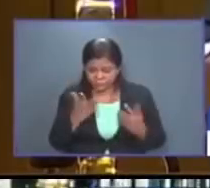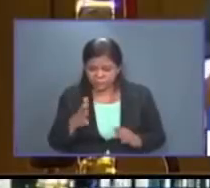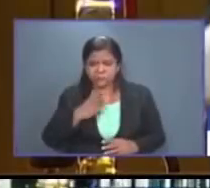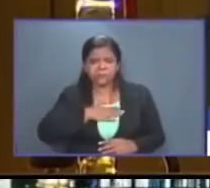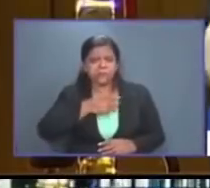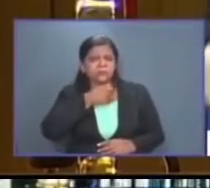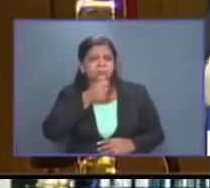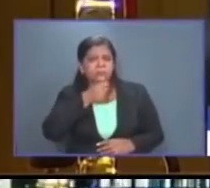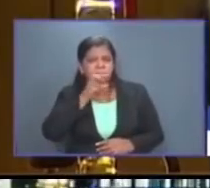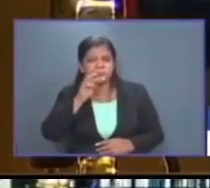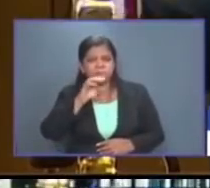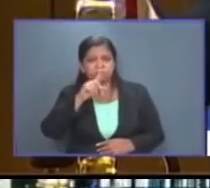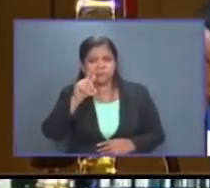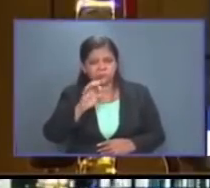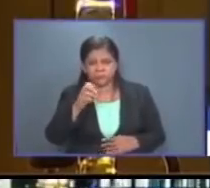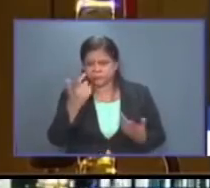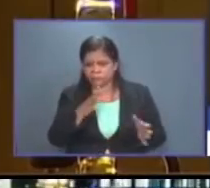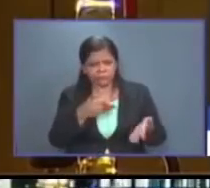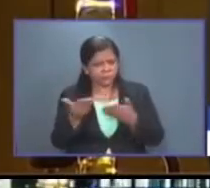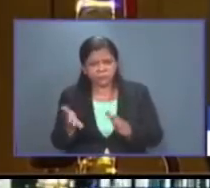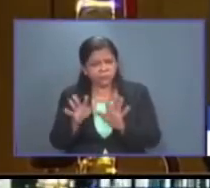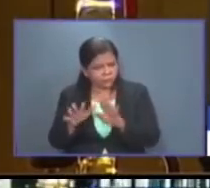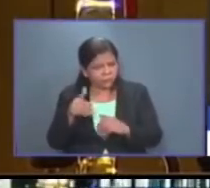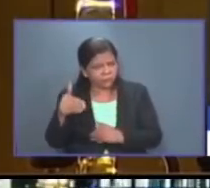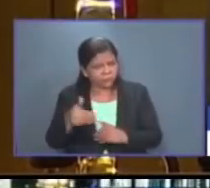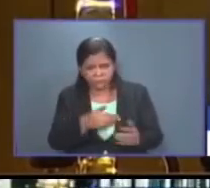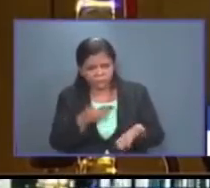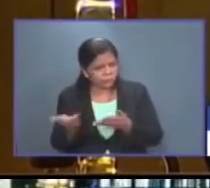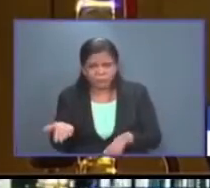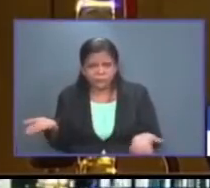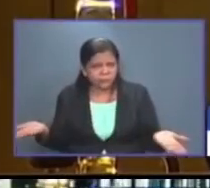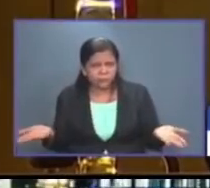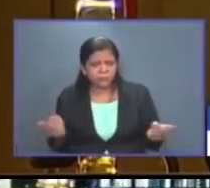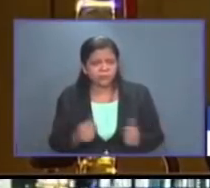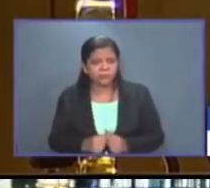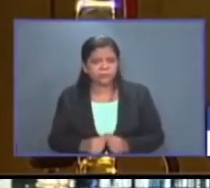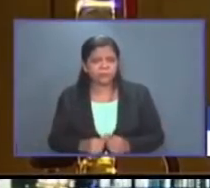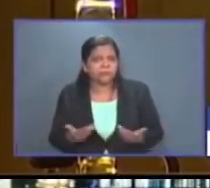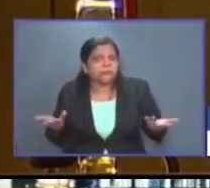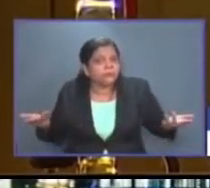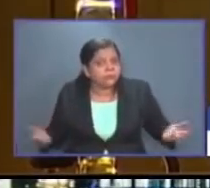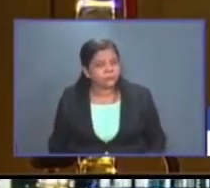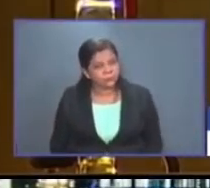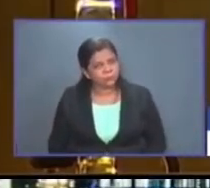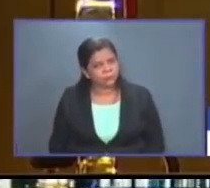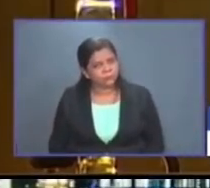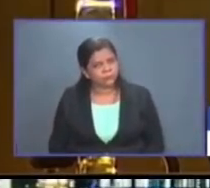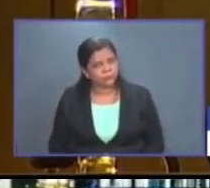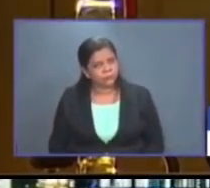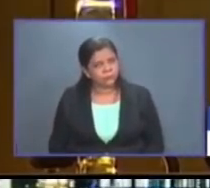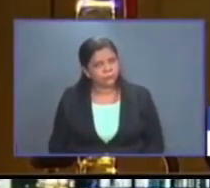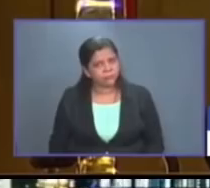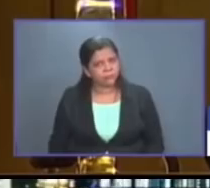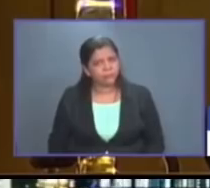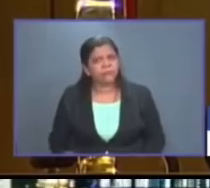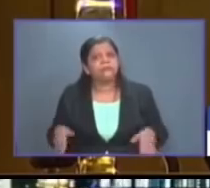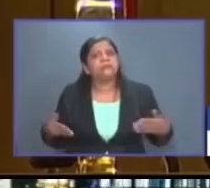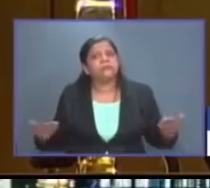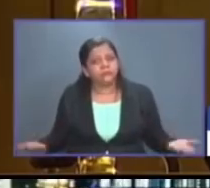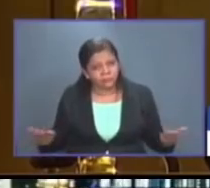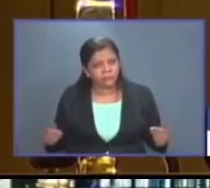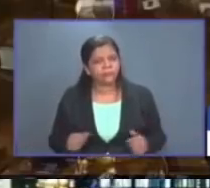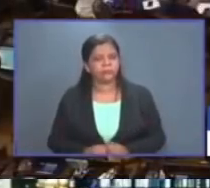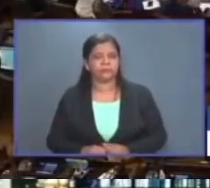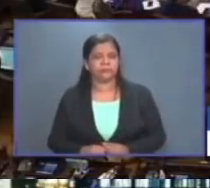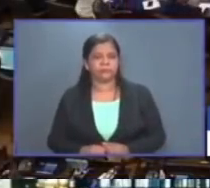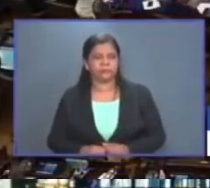ya anda de esquina de esquina que anda de barrio a barrio que anda de casa en casa que anda de medio en medio pidiendo por el caso de